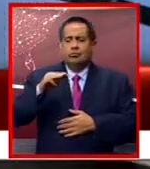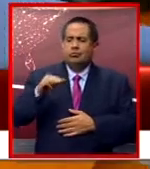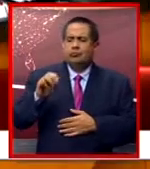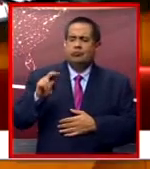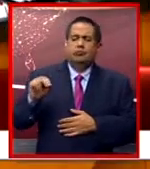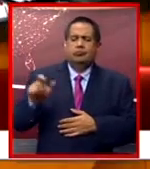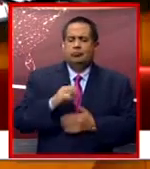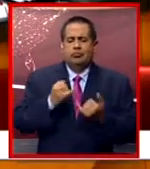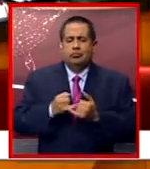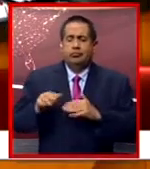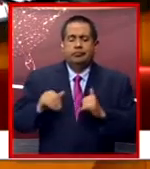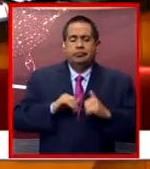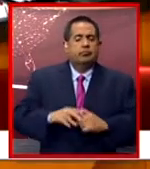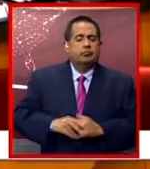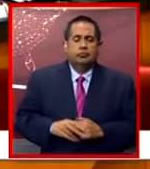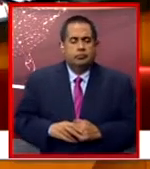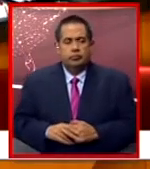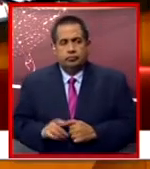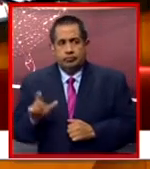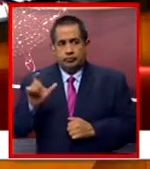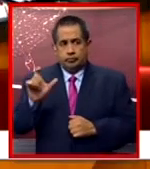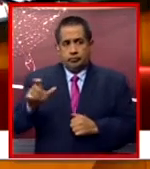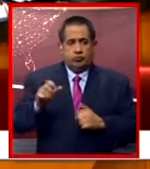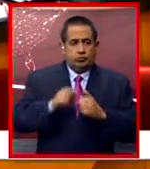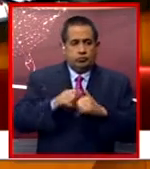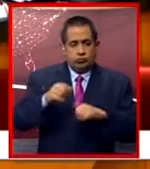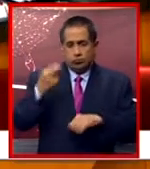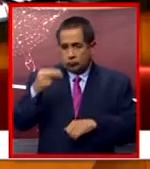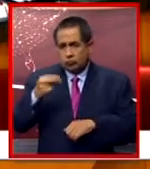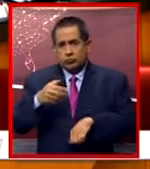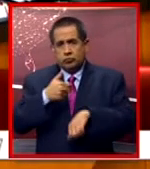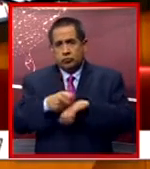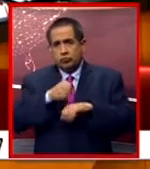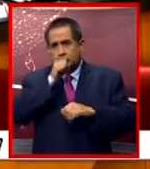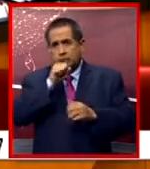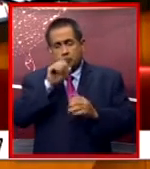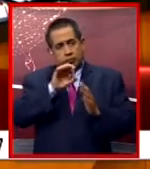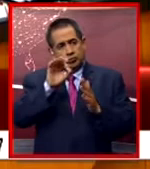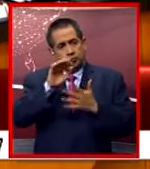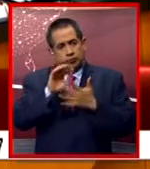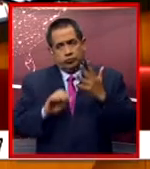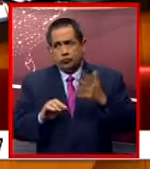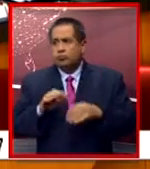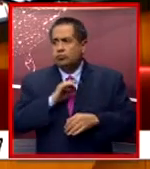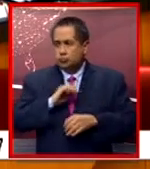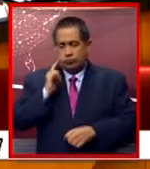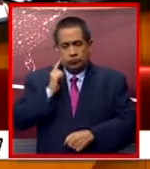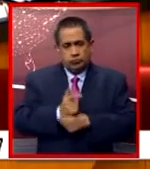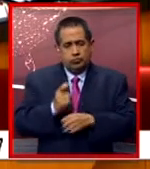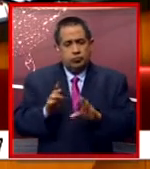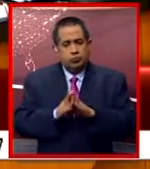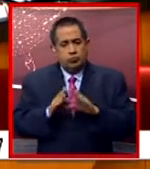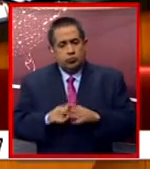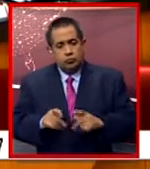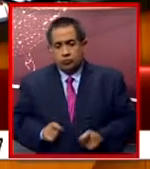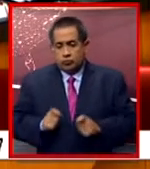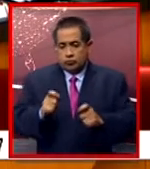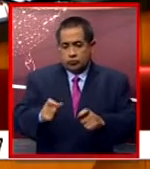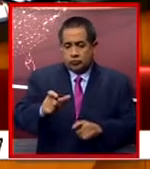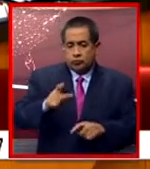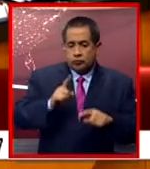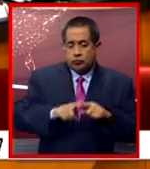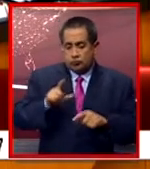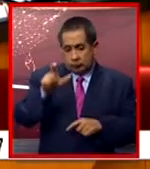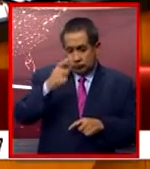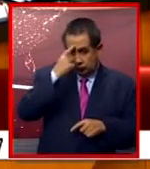Monex. La tarjeta sale con nombre y sale con folio, de tal suerte que podemos verificar al momento de la entrega que el